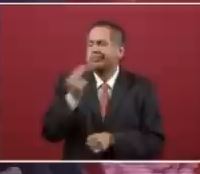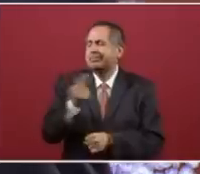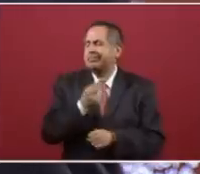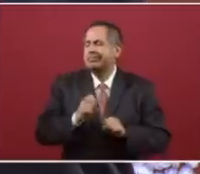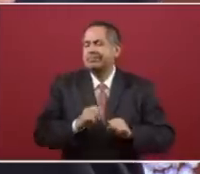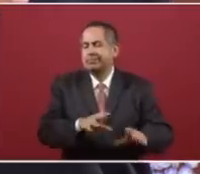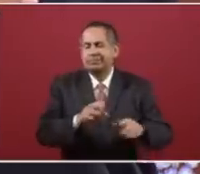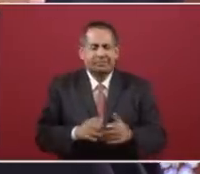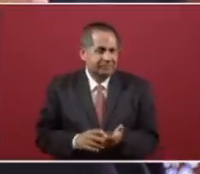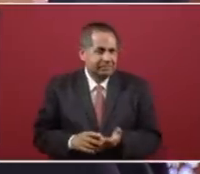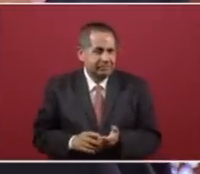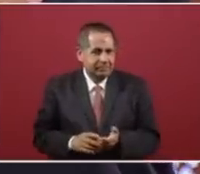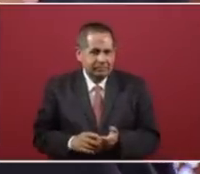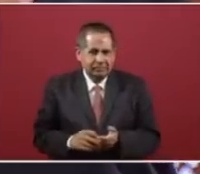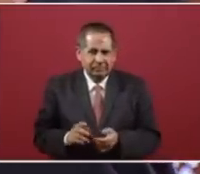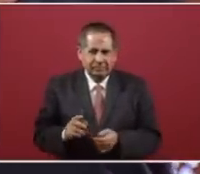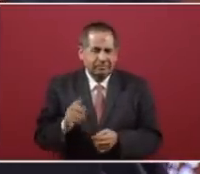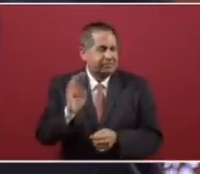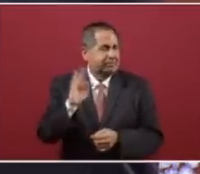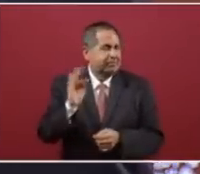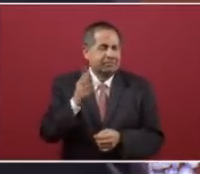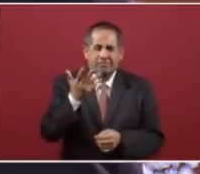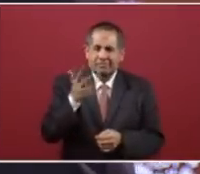el 10 de enero